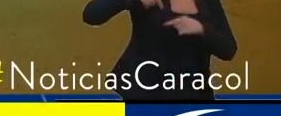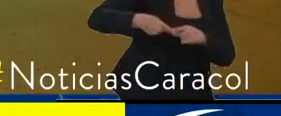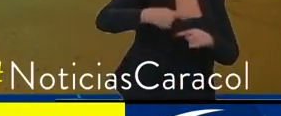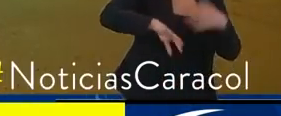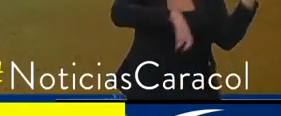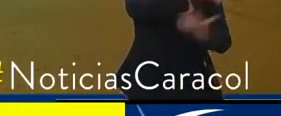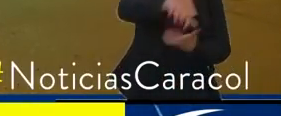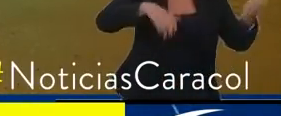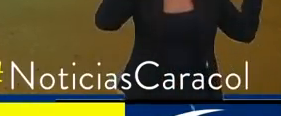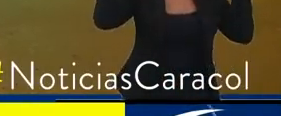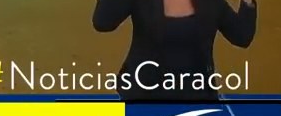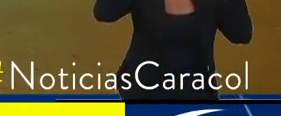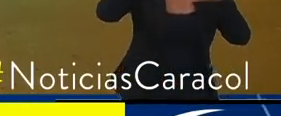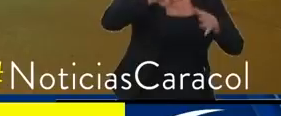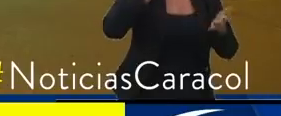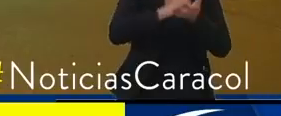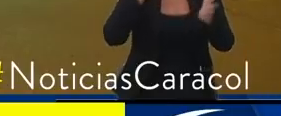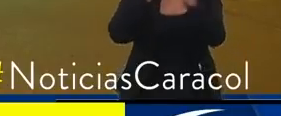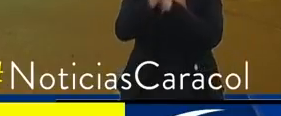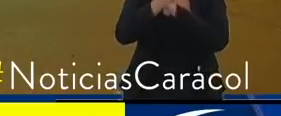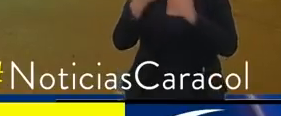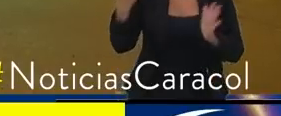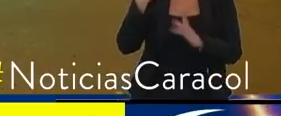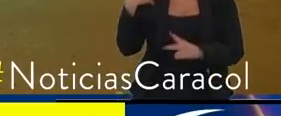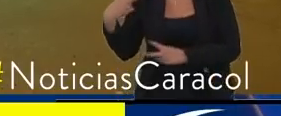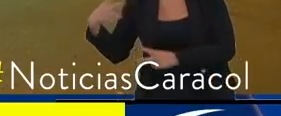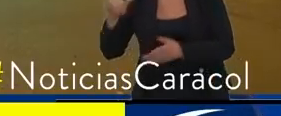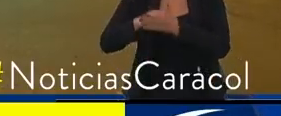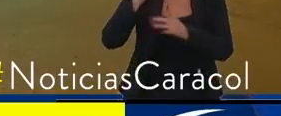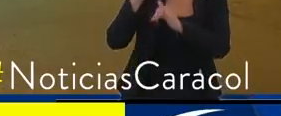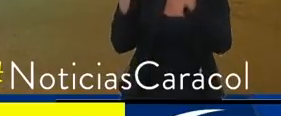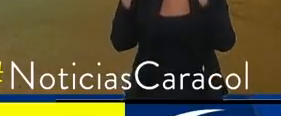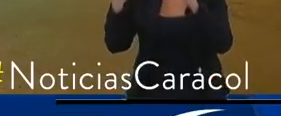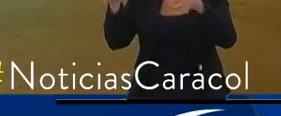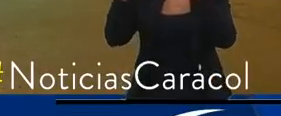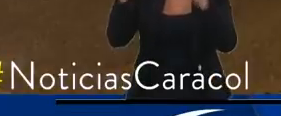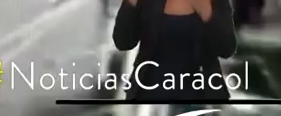disturbios aquí les contamos lo que vimos y lo que registramos